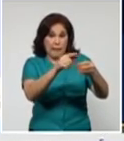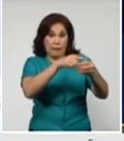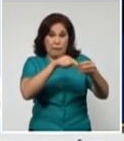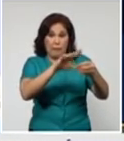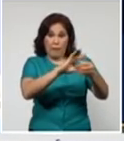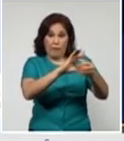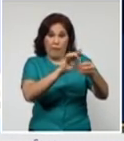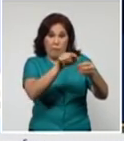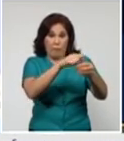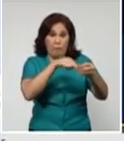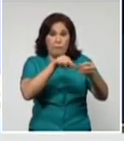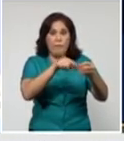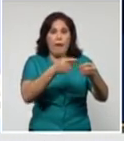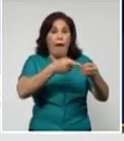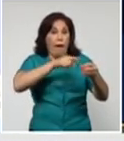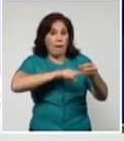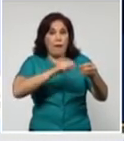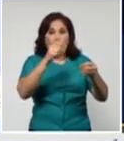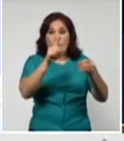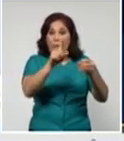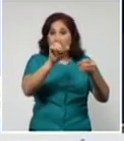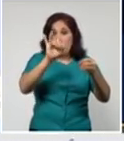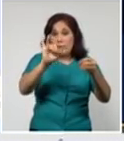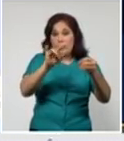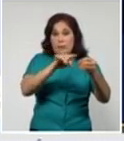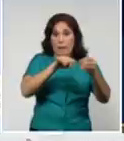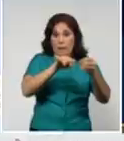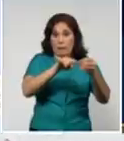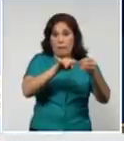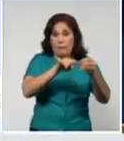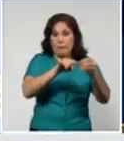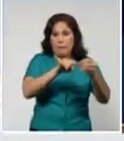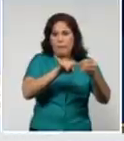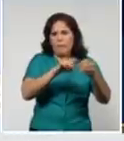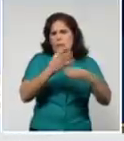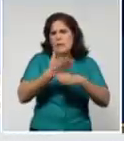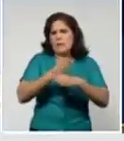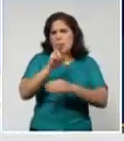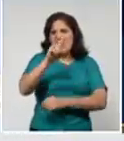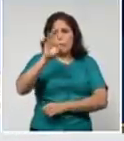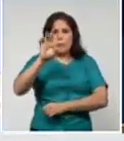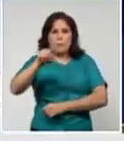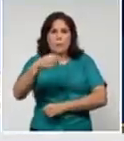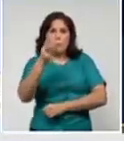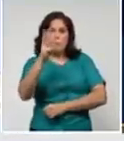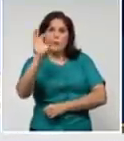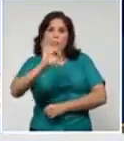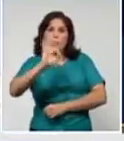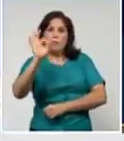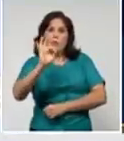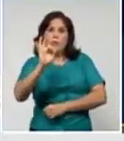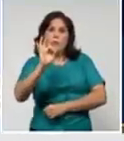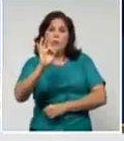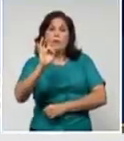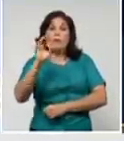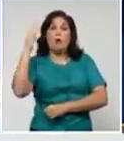ayer, 17, o sea, el 28,3% son